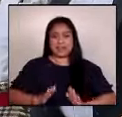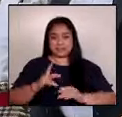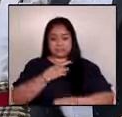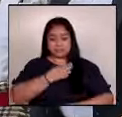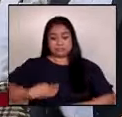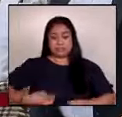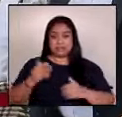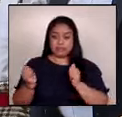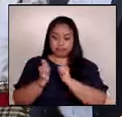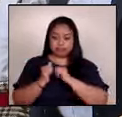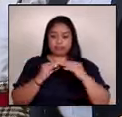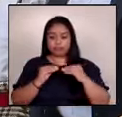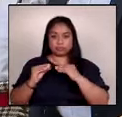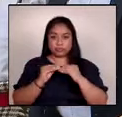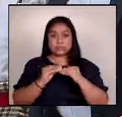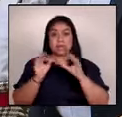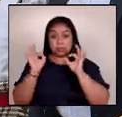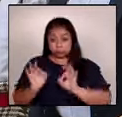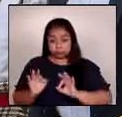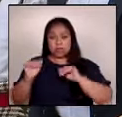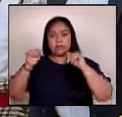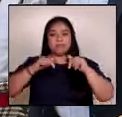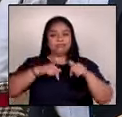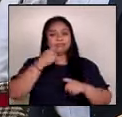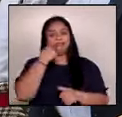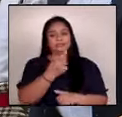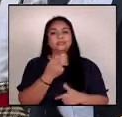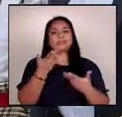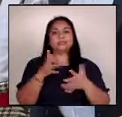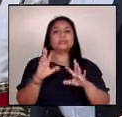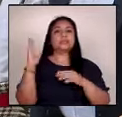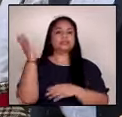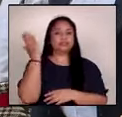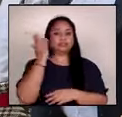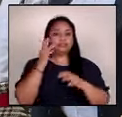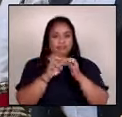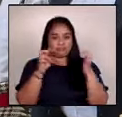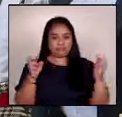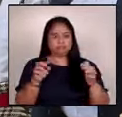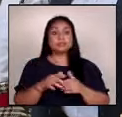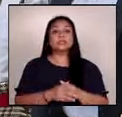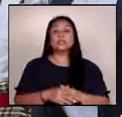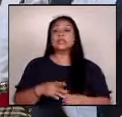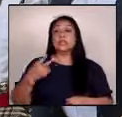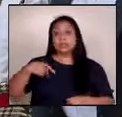Estamos abiertos a sus preguntas, estamos terminando una reunión de trabajo